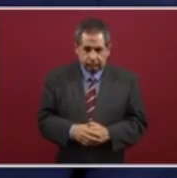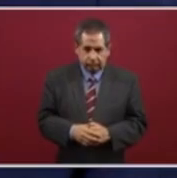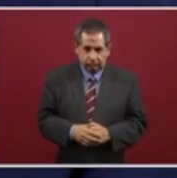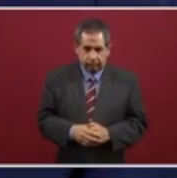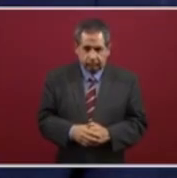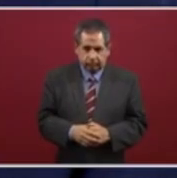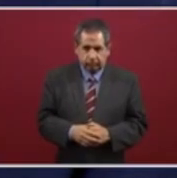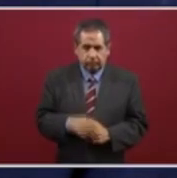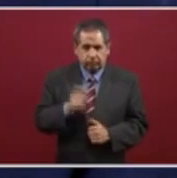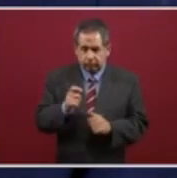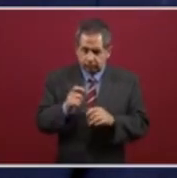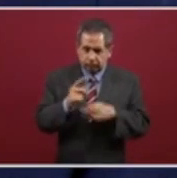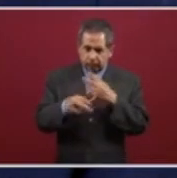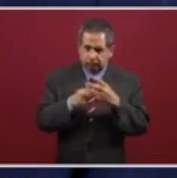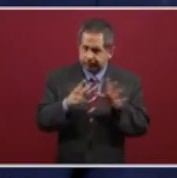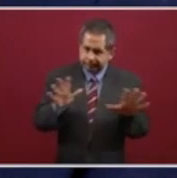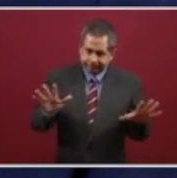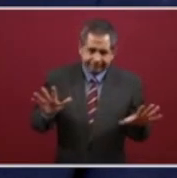consiste el cambio.